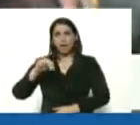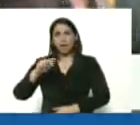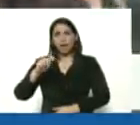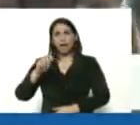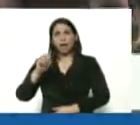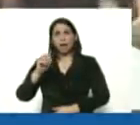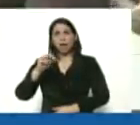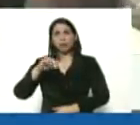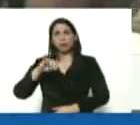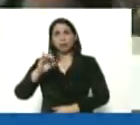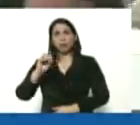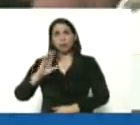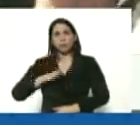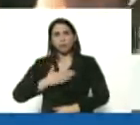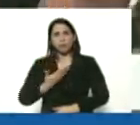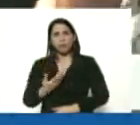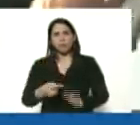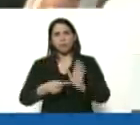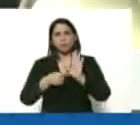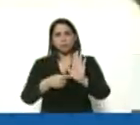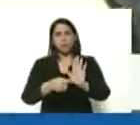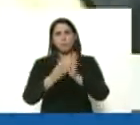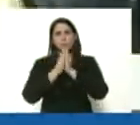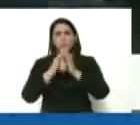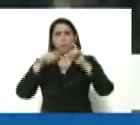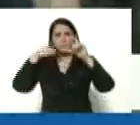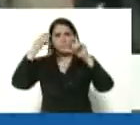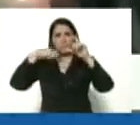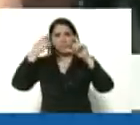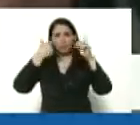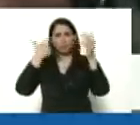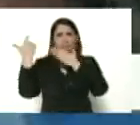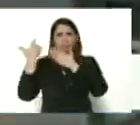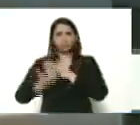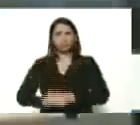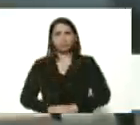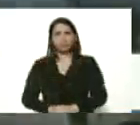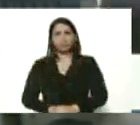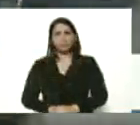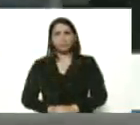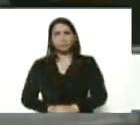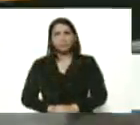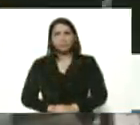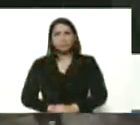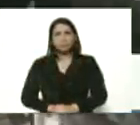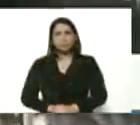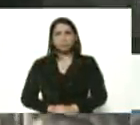¿Pudiéramos poner el video, por favor, al aire?